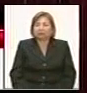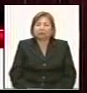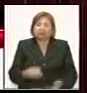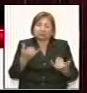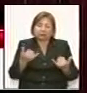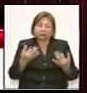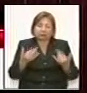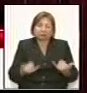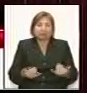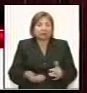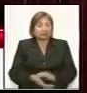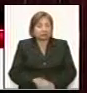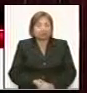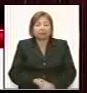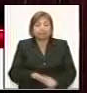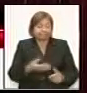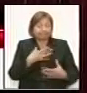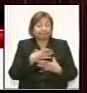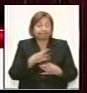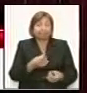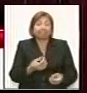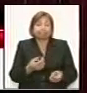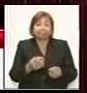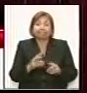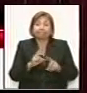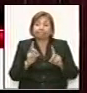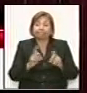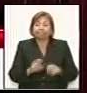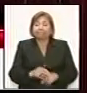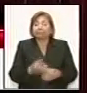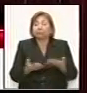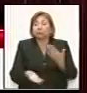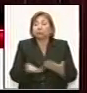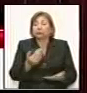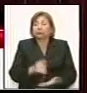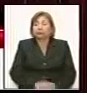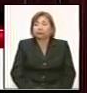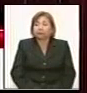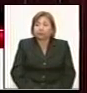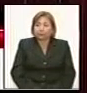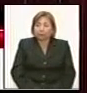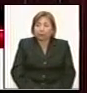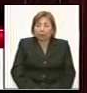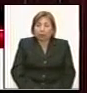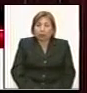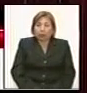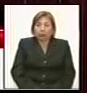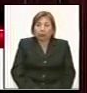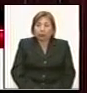actualmente? Bueno, qué interesante la pregunta. A ver,